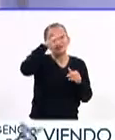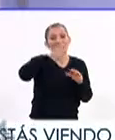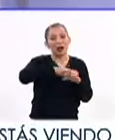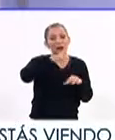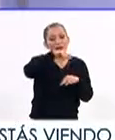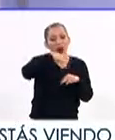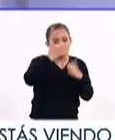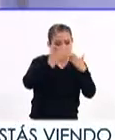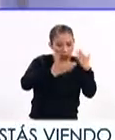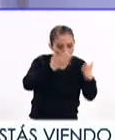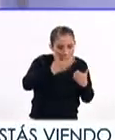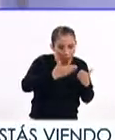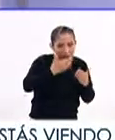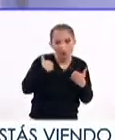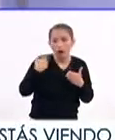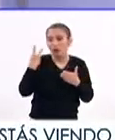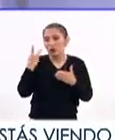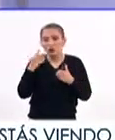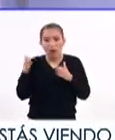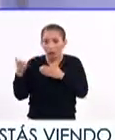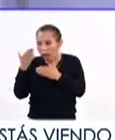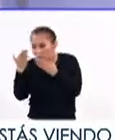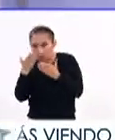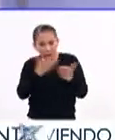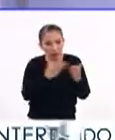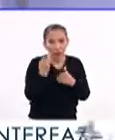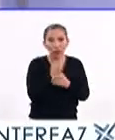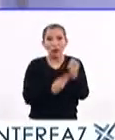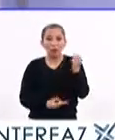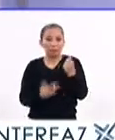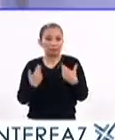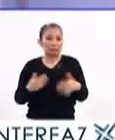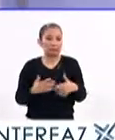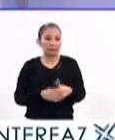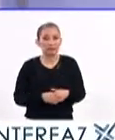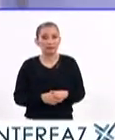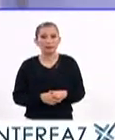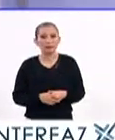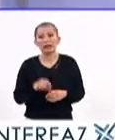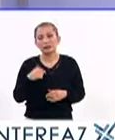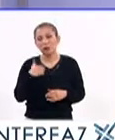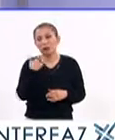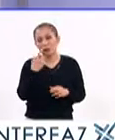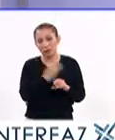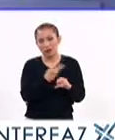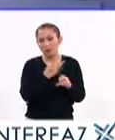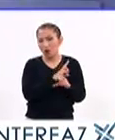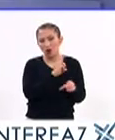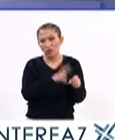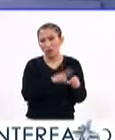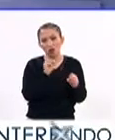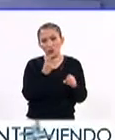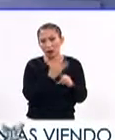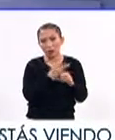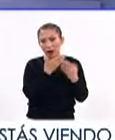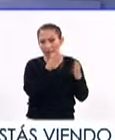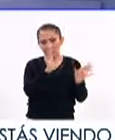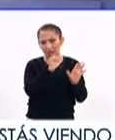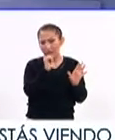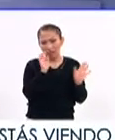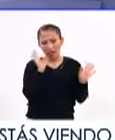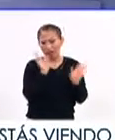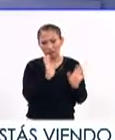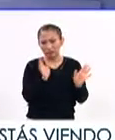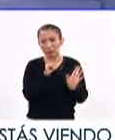más horas de estudio por los dos lados. Pero sí, yo hice mi bachillerato normal, no hice preparatoria abierta ni